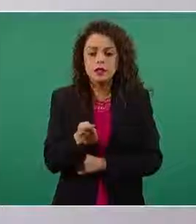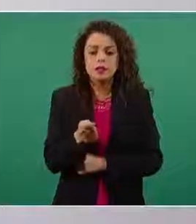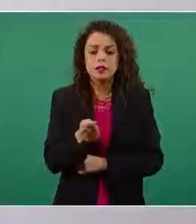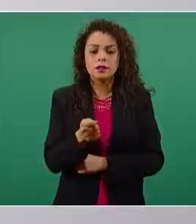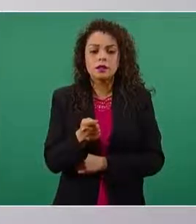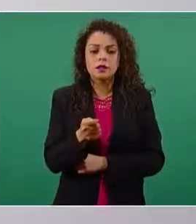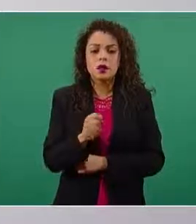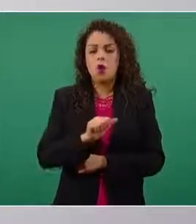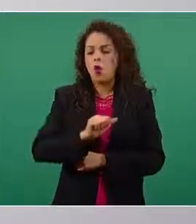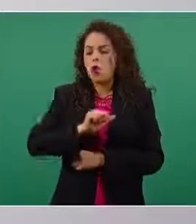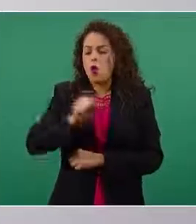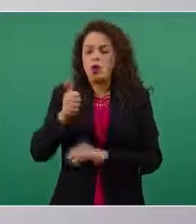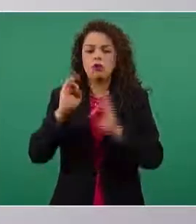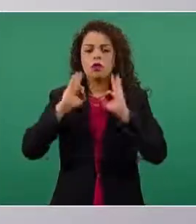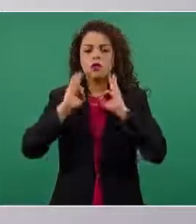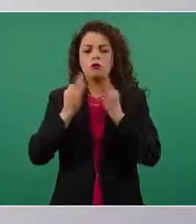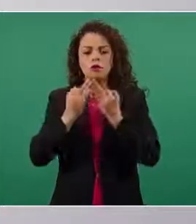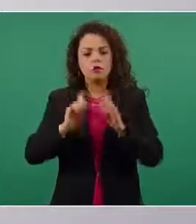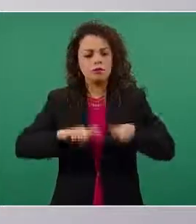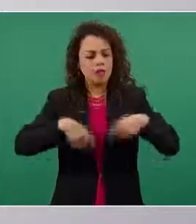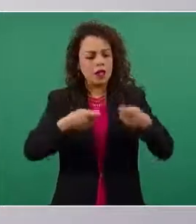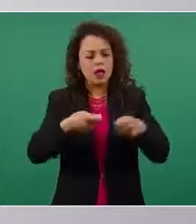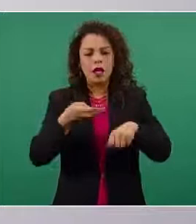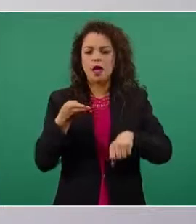cualquier sanción,